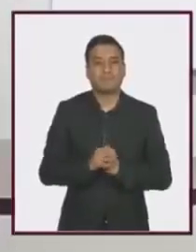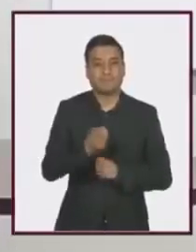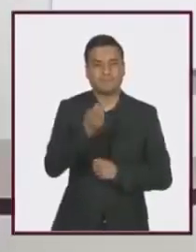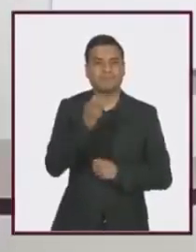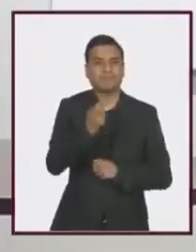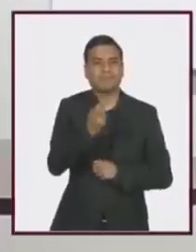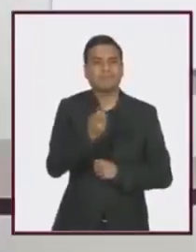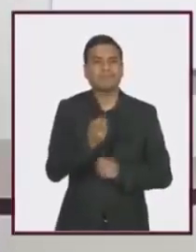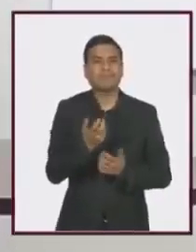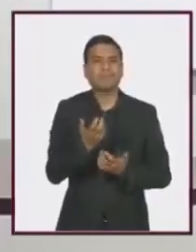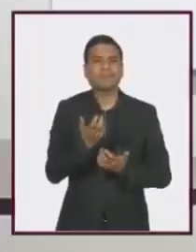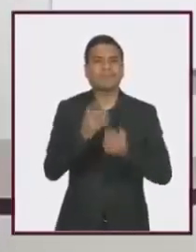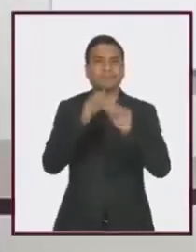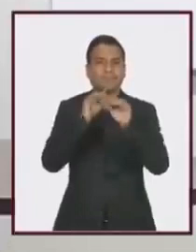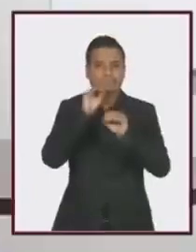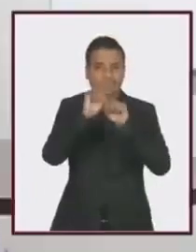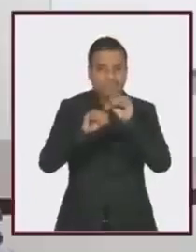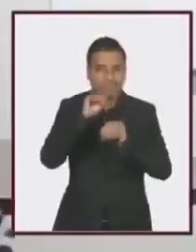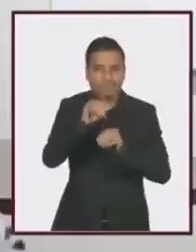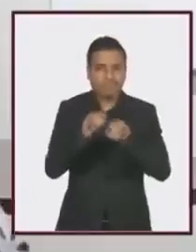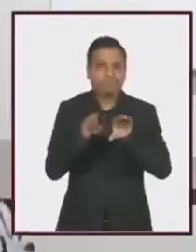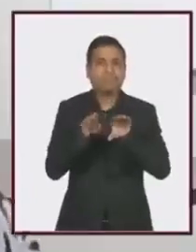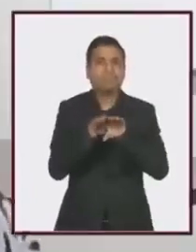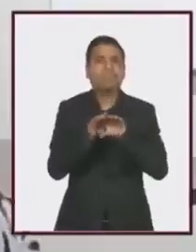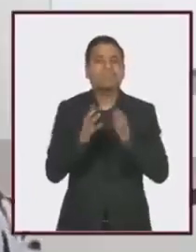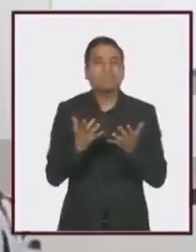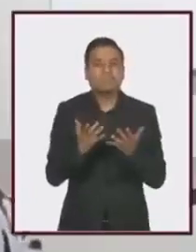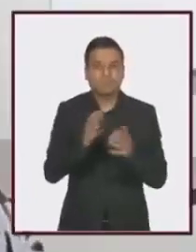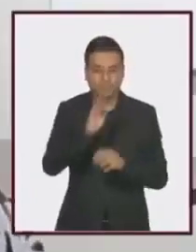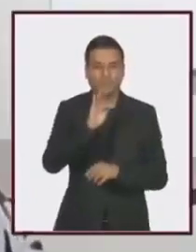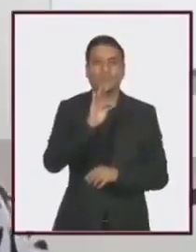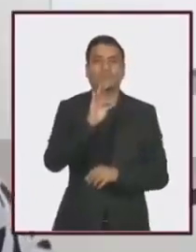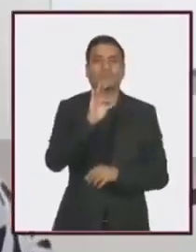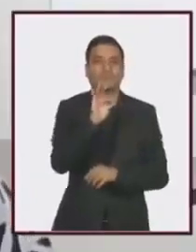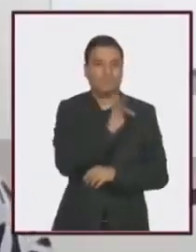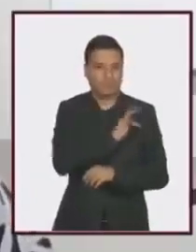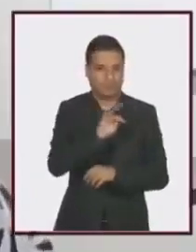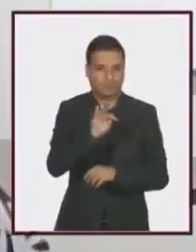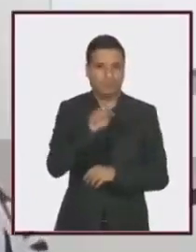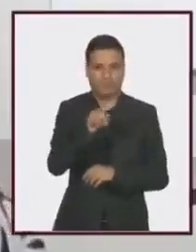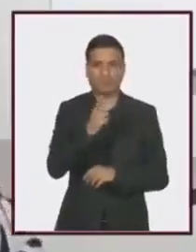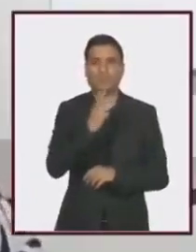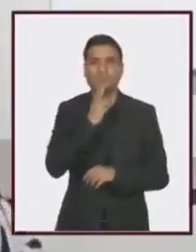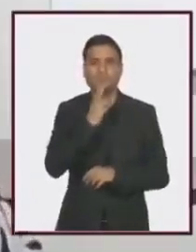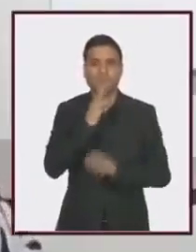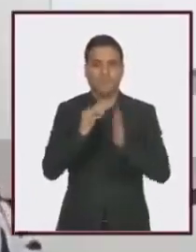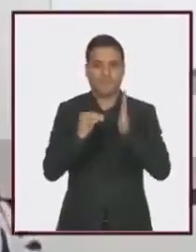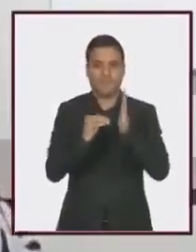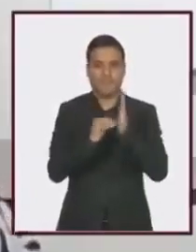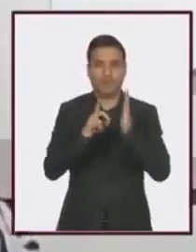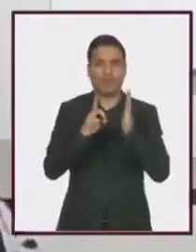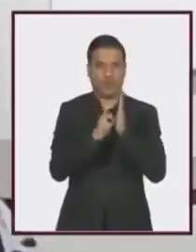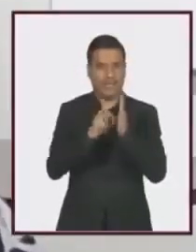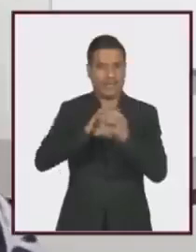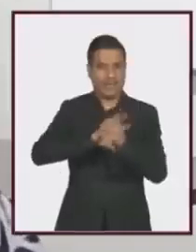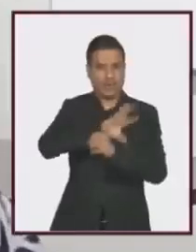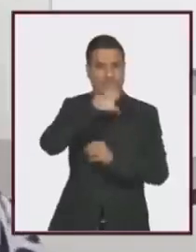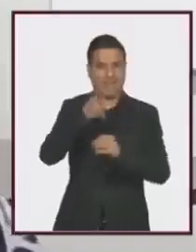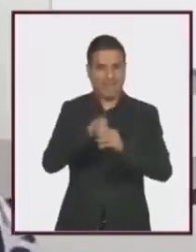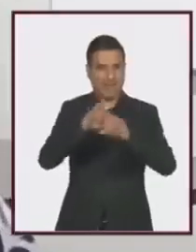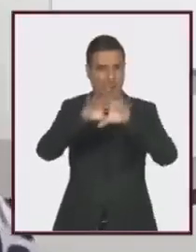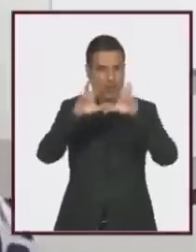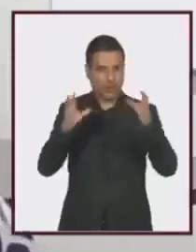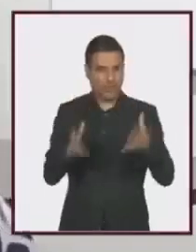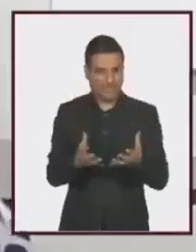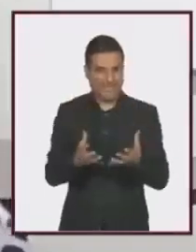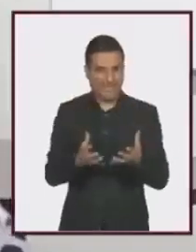atender es a través del trabajo con las metodologías globalizadas, ¿no? Las mismas que se proponen